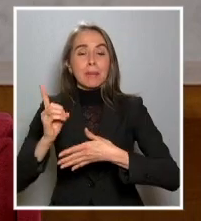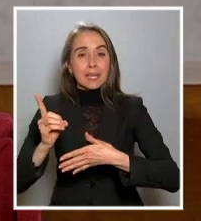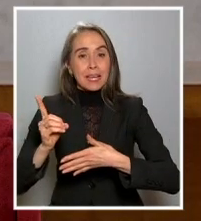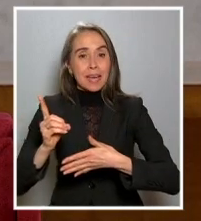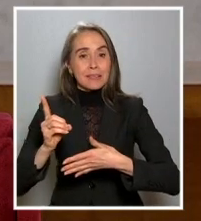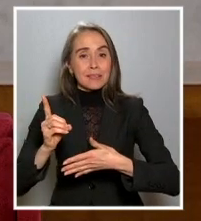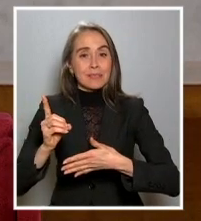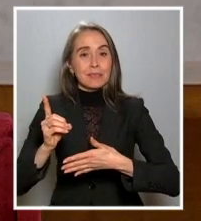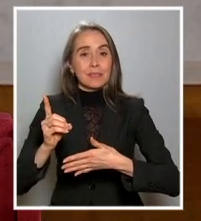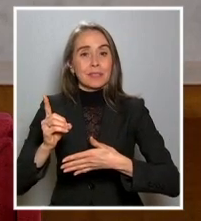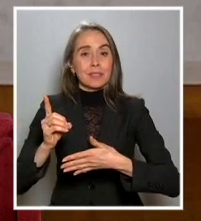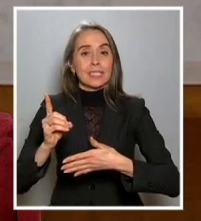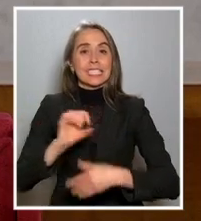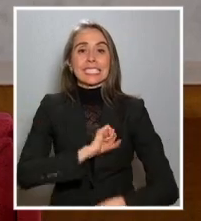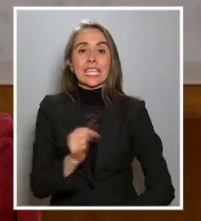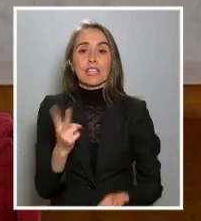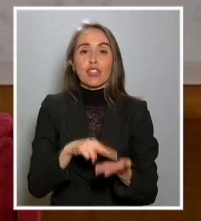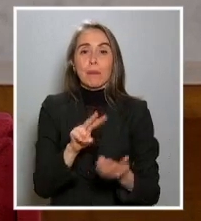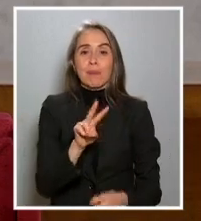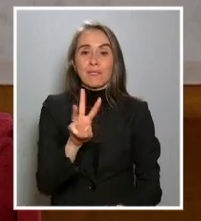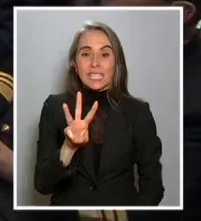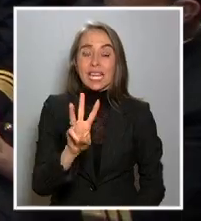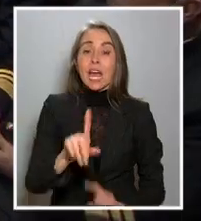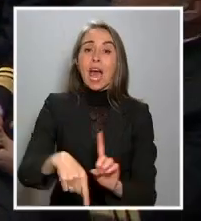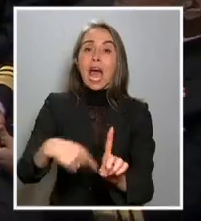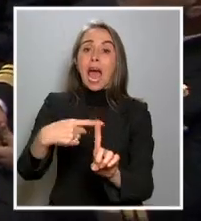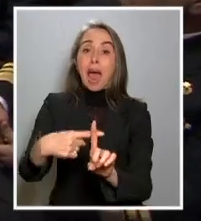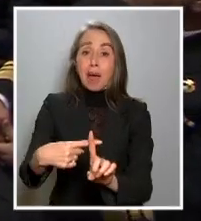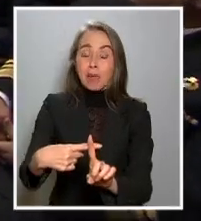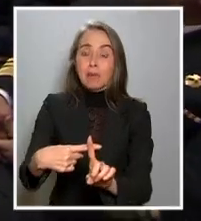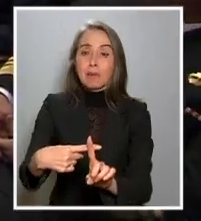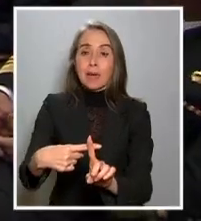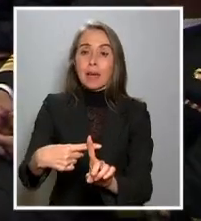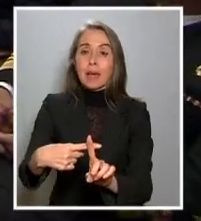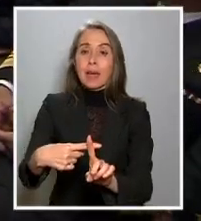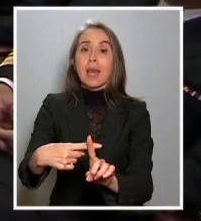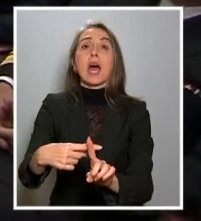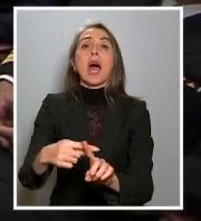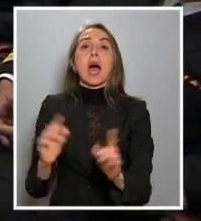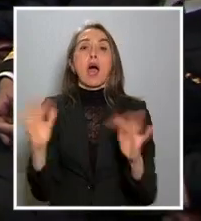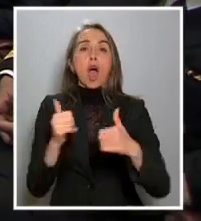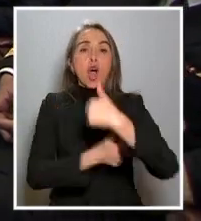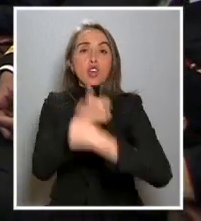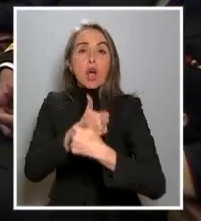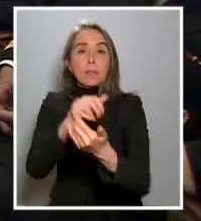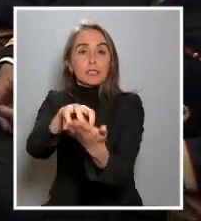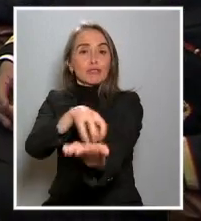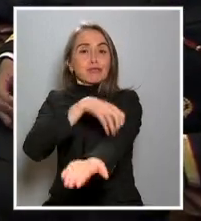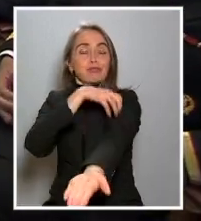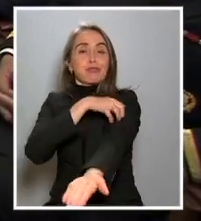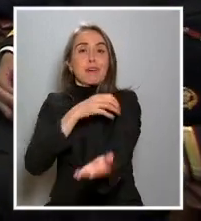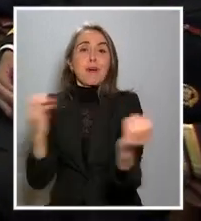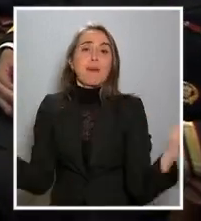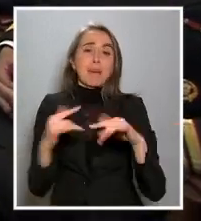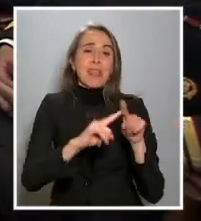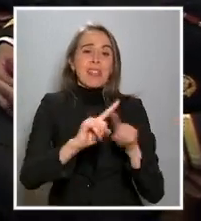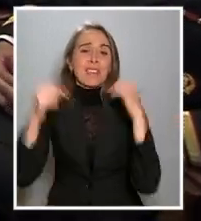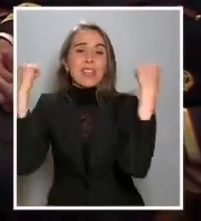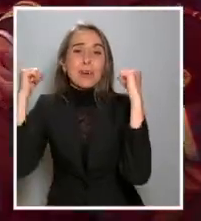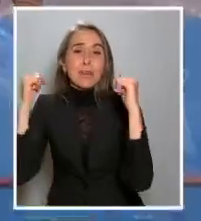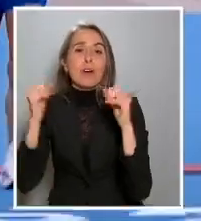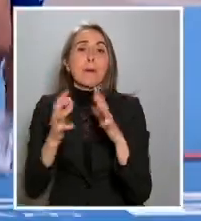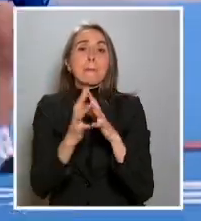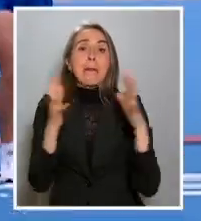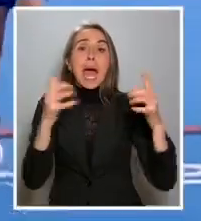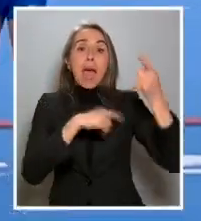Parapanamericanos Santiago 2023, que además tuvo episodios en regiones. fue el evento multideportivo más grande de